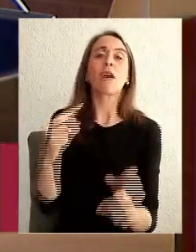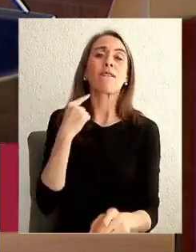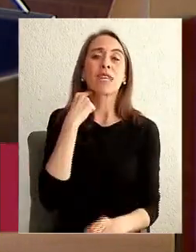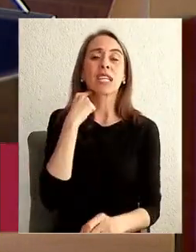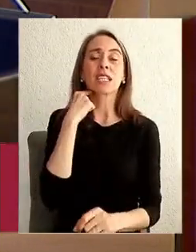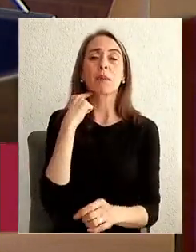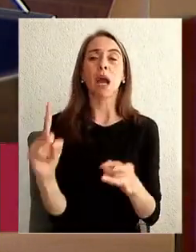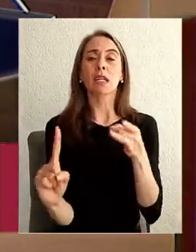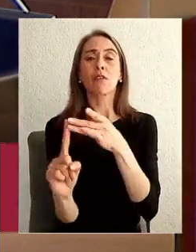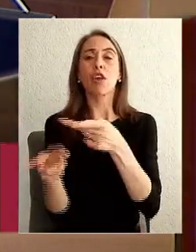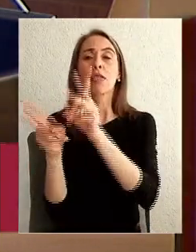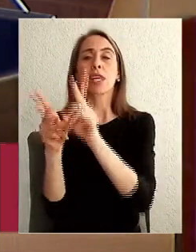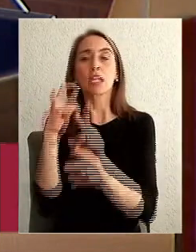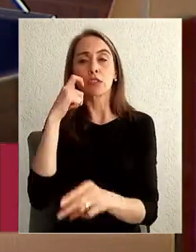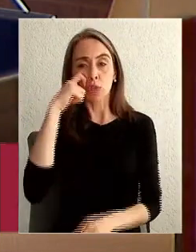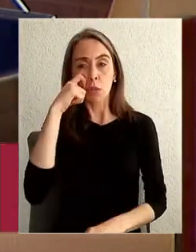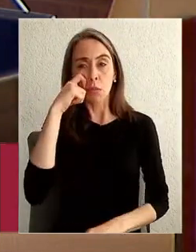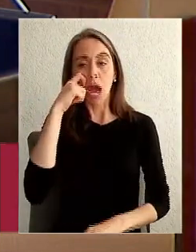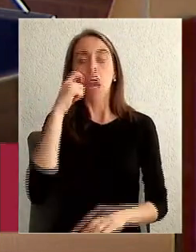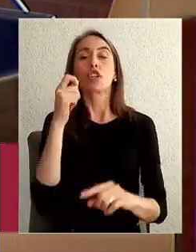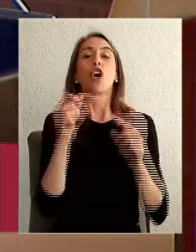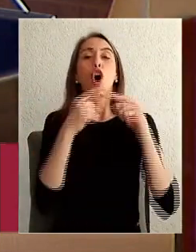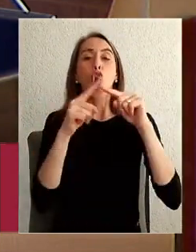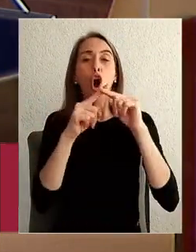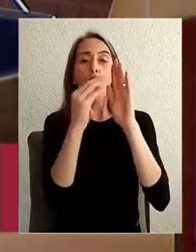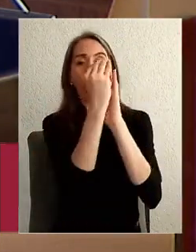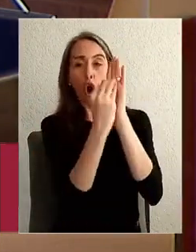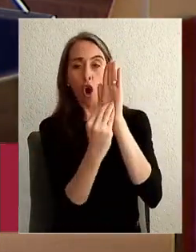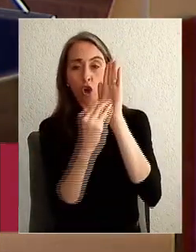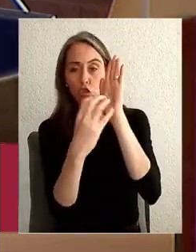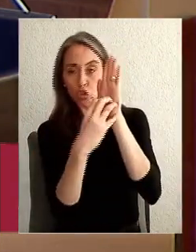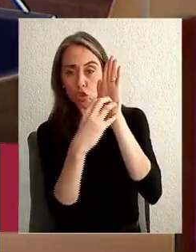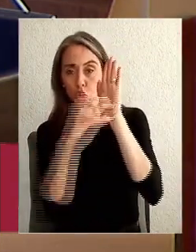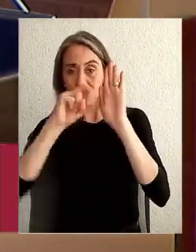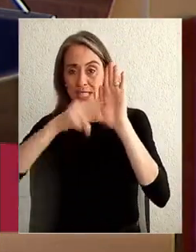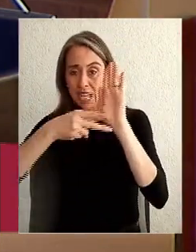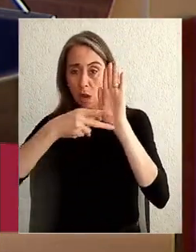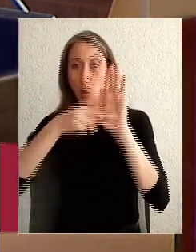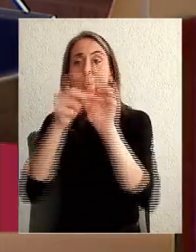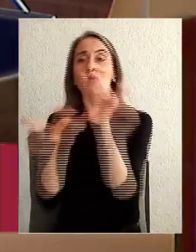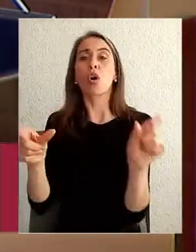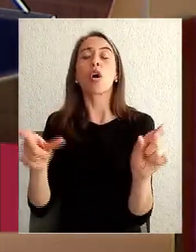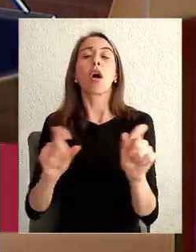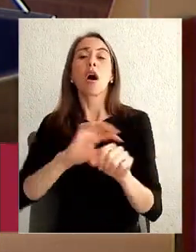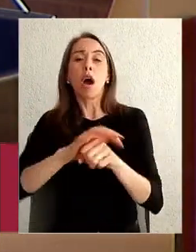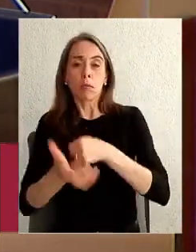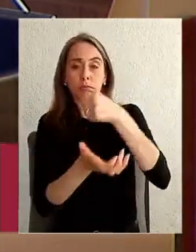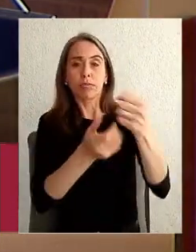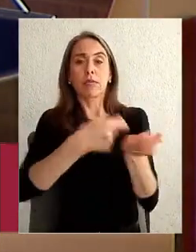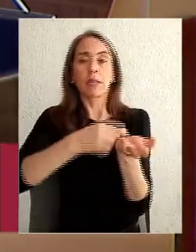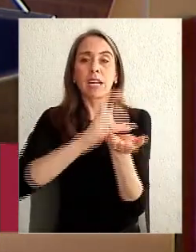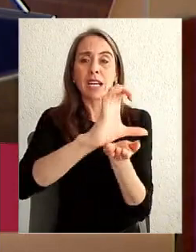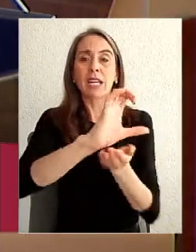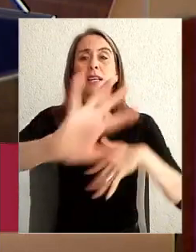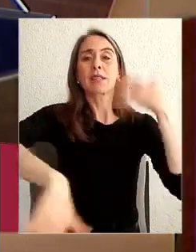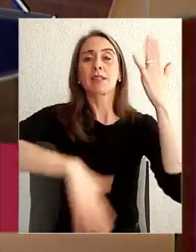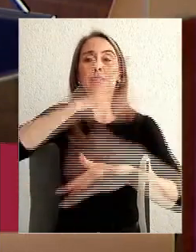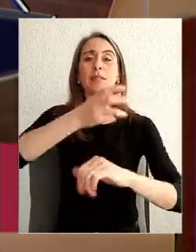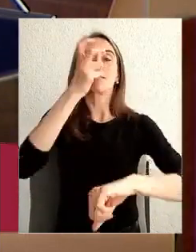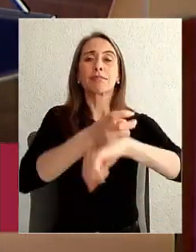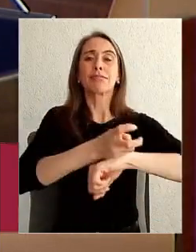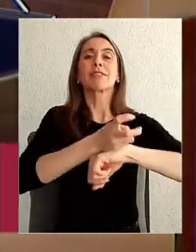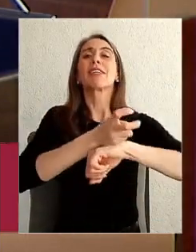humanos, otra para quienes fueron afectados por las manifestaciones o los saqueos, los incendios, en